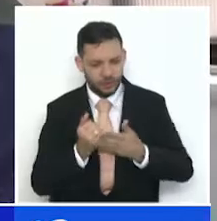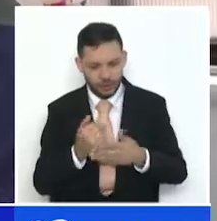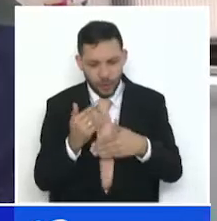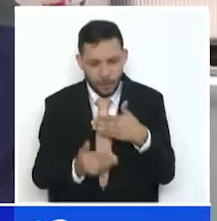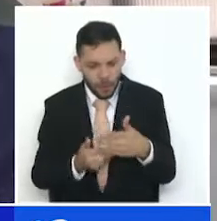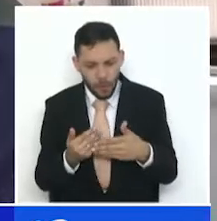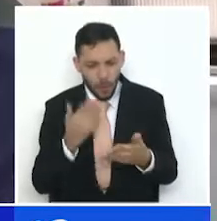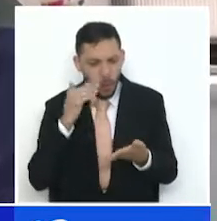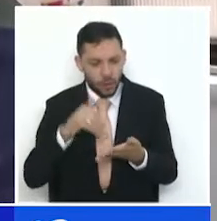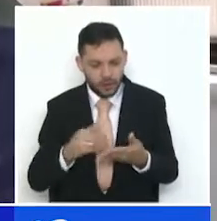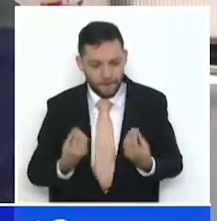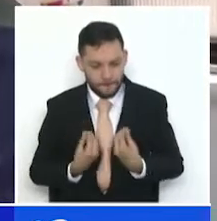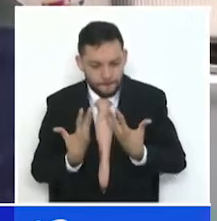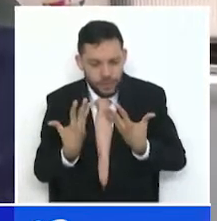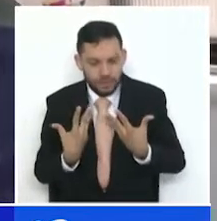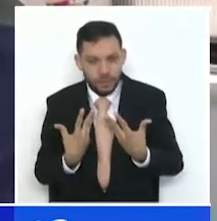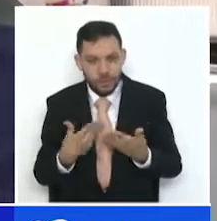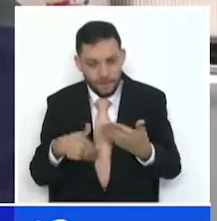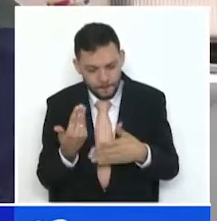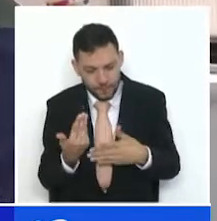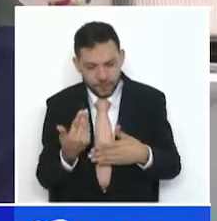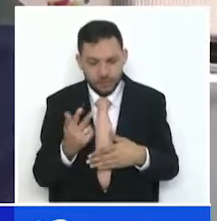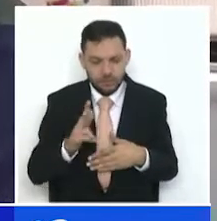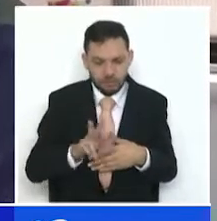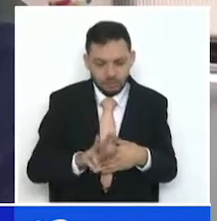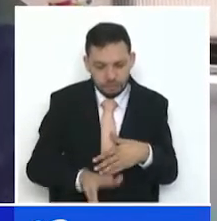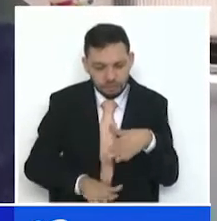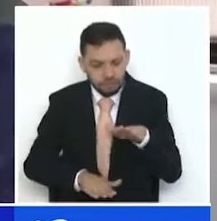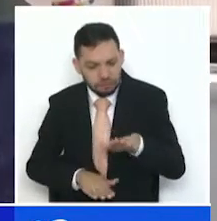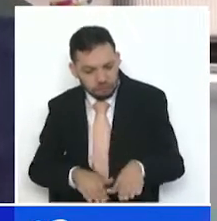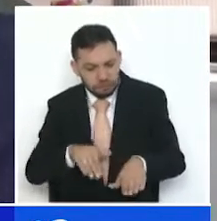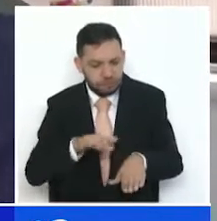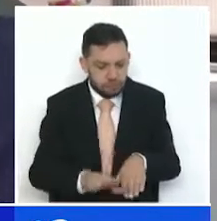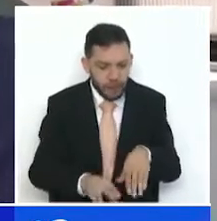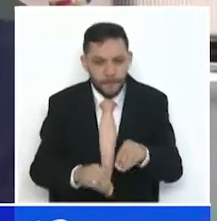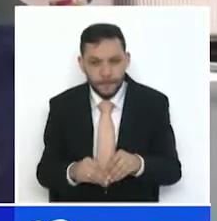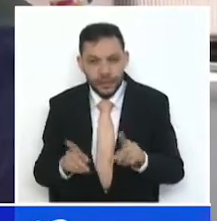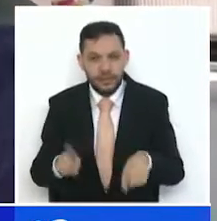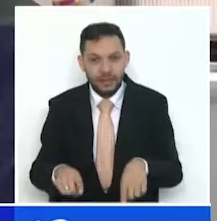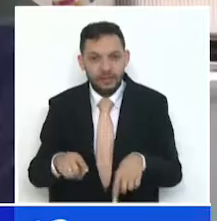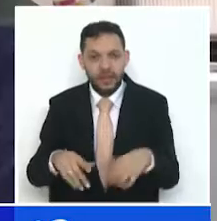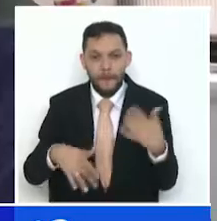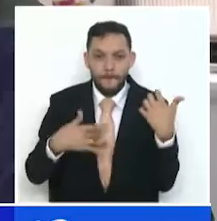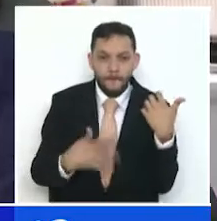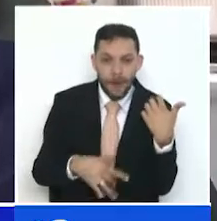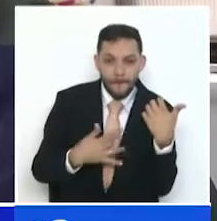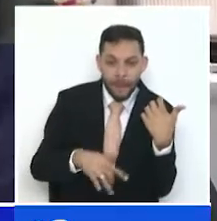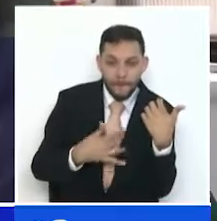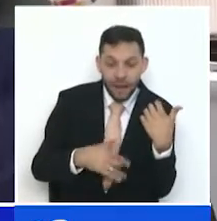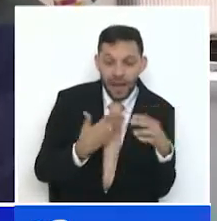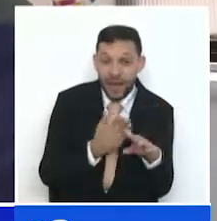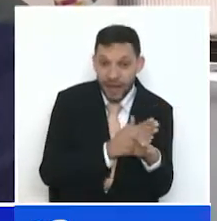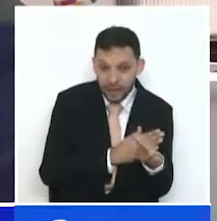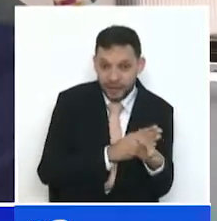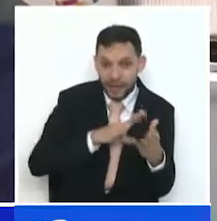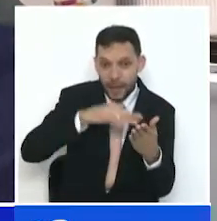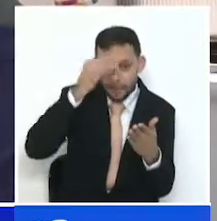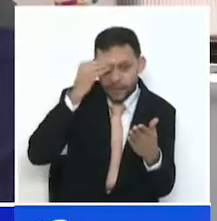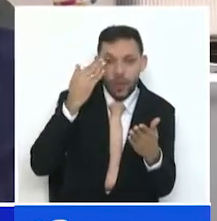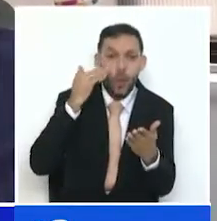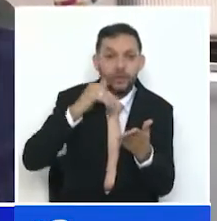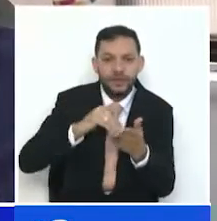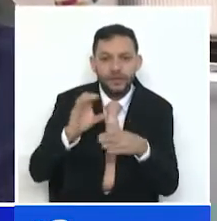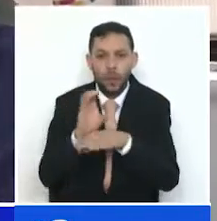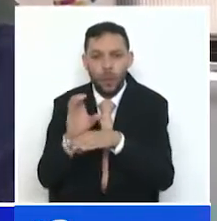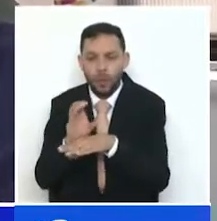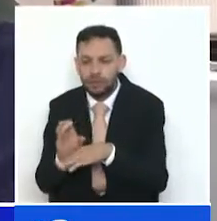vivir, empezar a caminar, empezando a volver a recuperar la habilidad para tocar los instrumentos que toco, para manejar el computador,